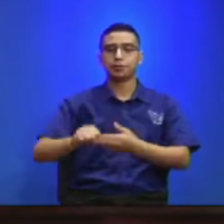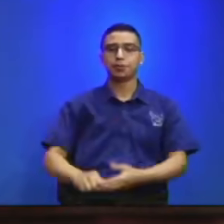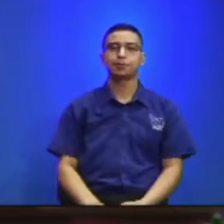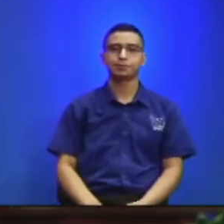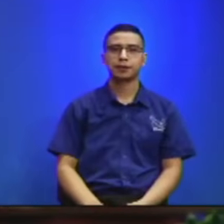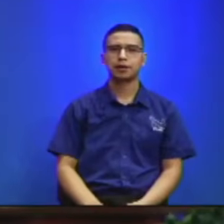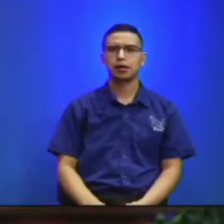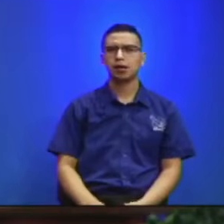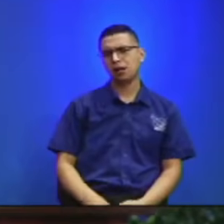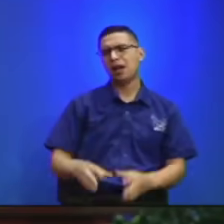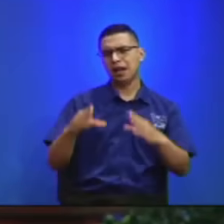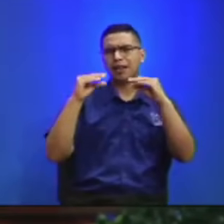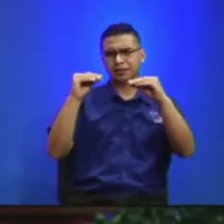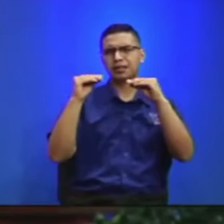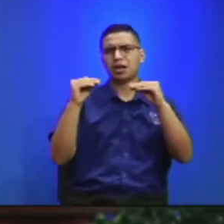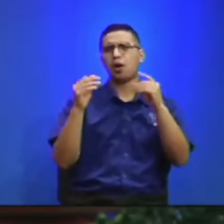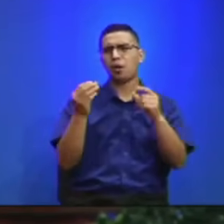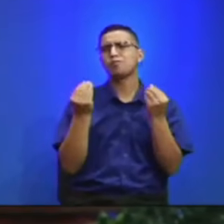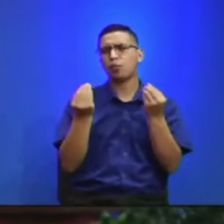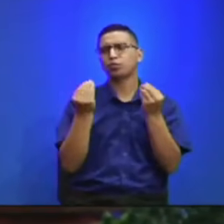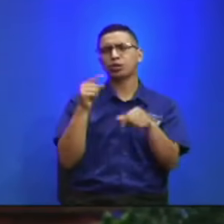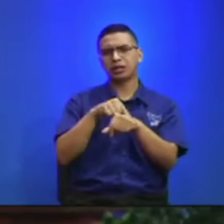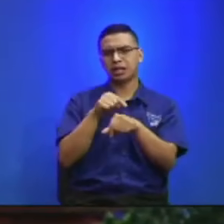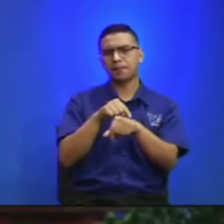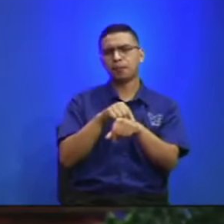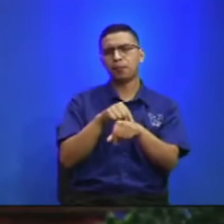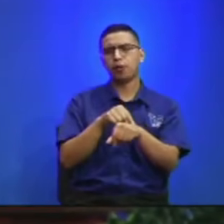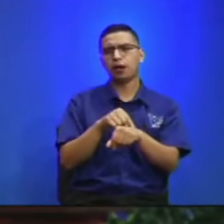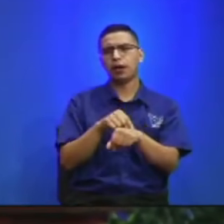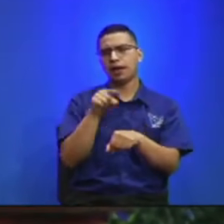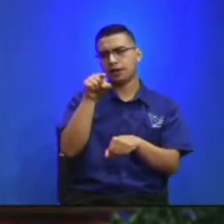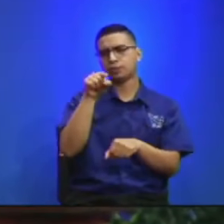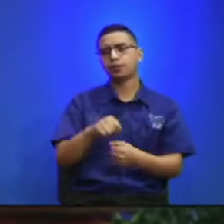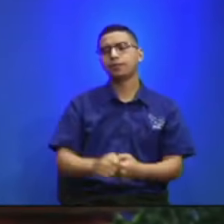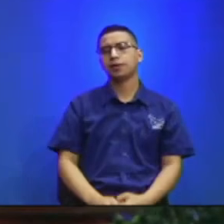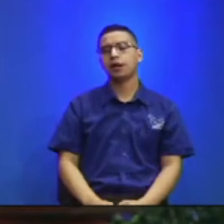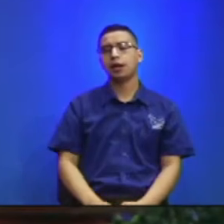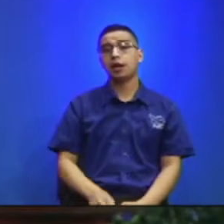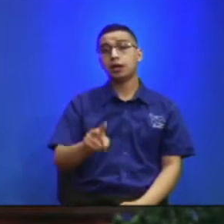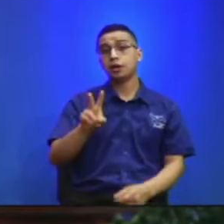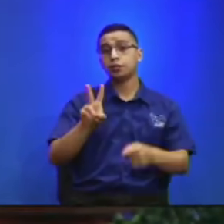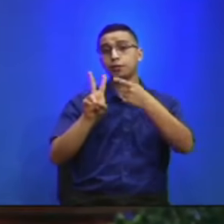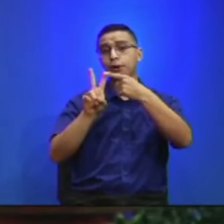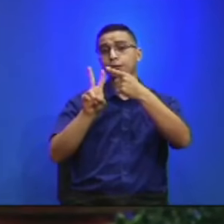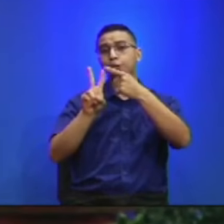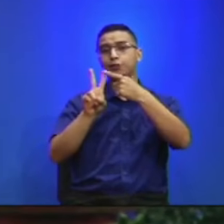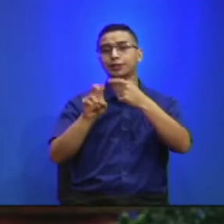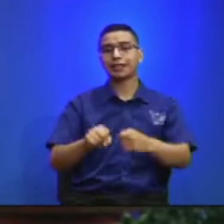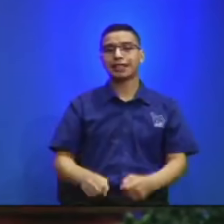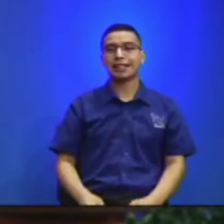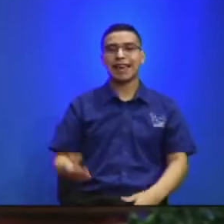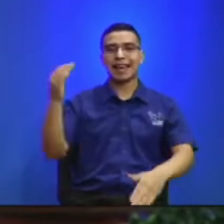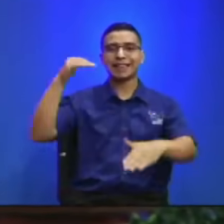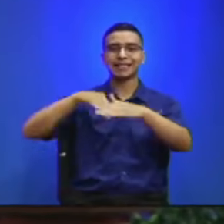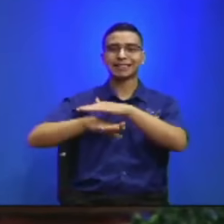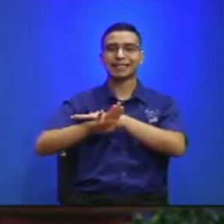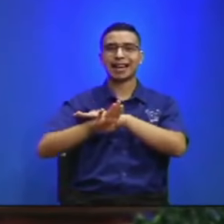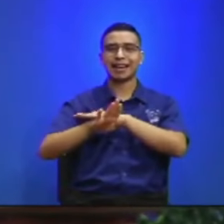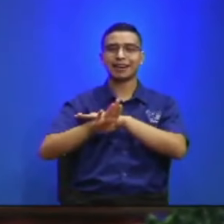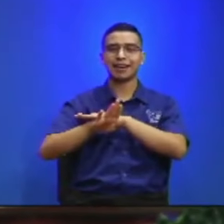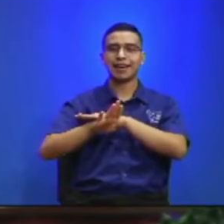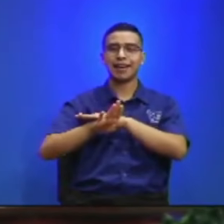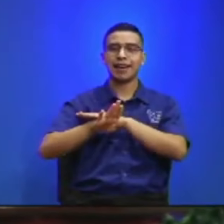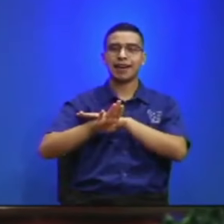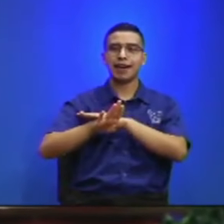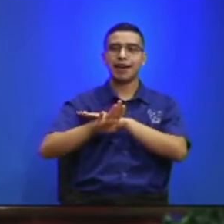sólo hemos enseñado por años llenura el espíritu santo y 'número dos' entrar en